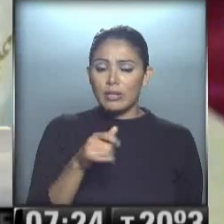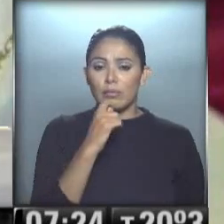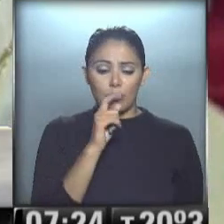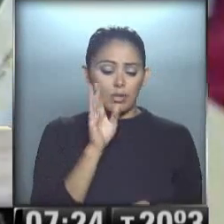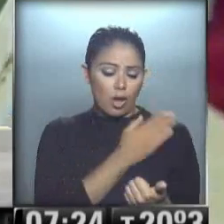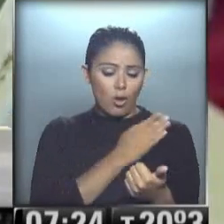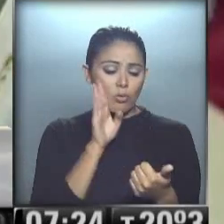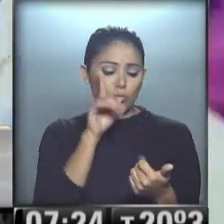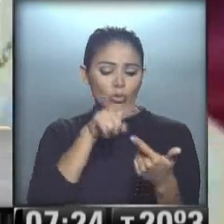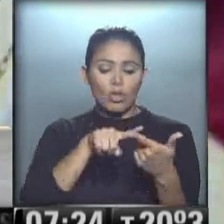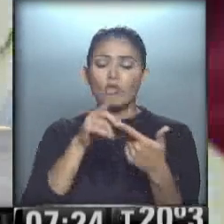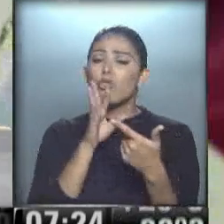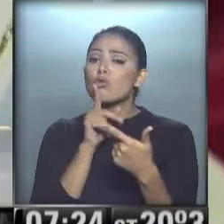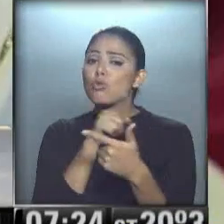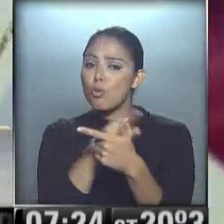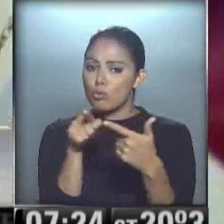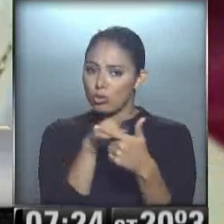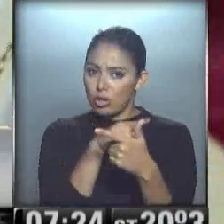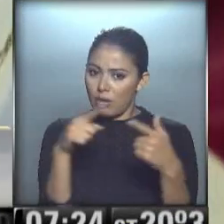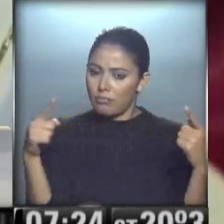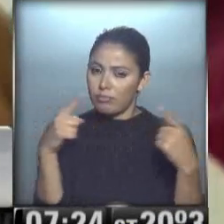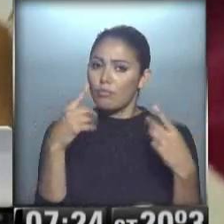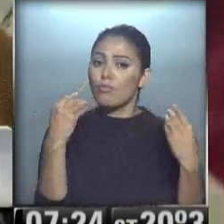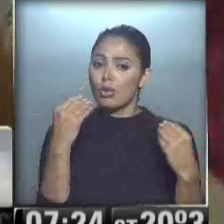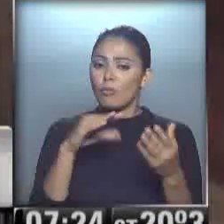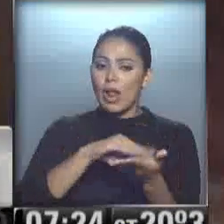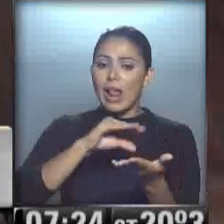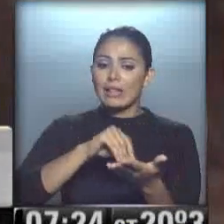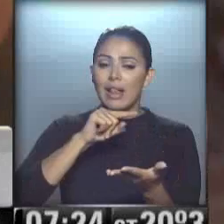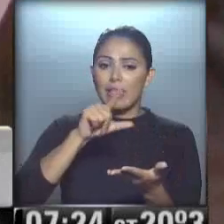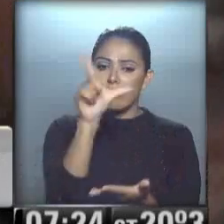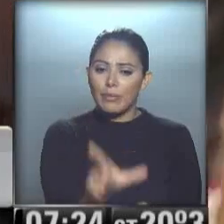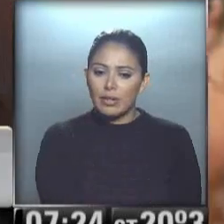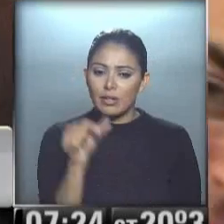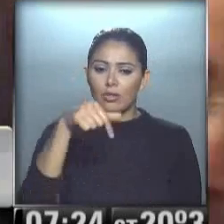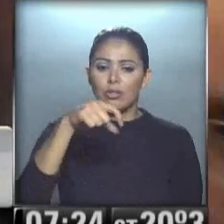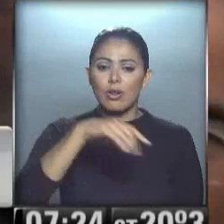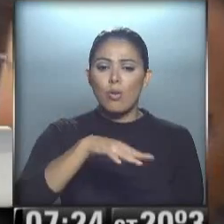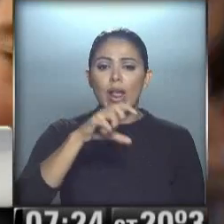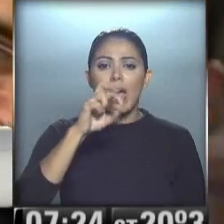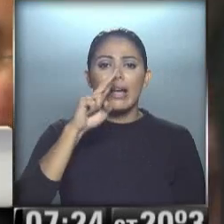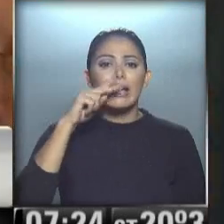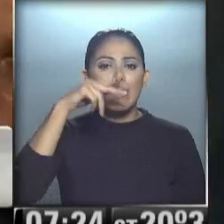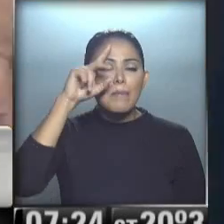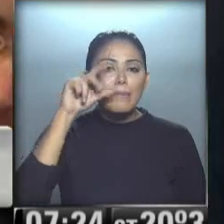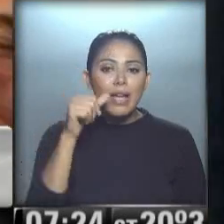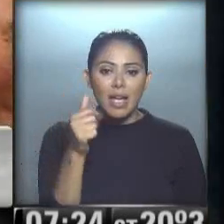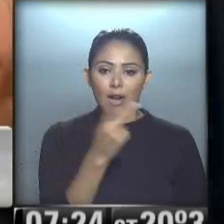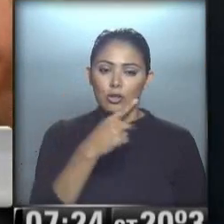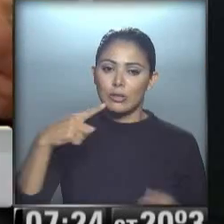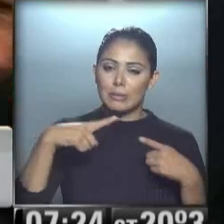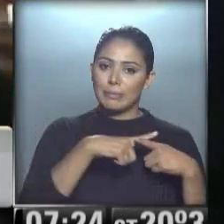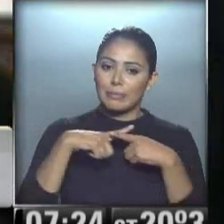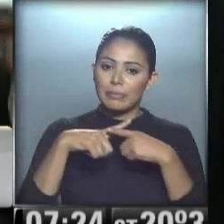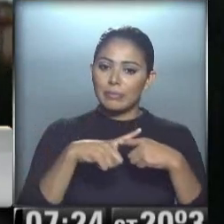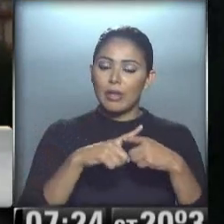estados y Rusia por la anexión de los territorios de la Península de crimea algo que a través